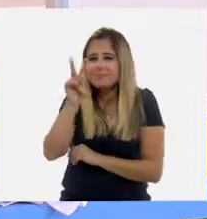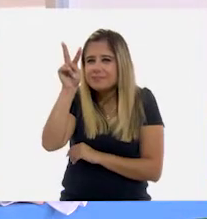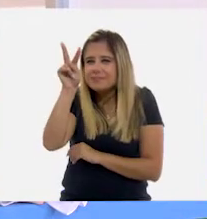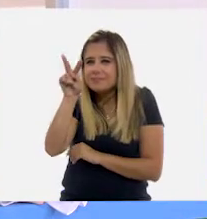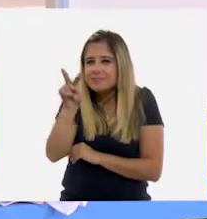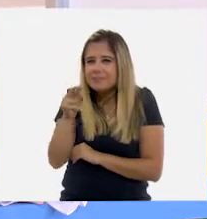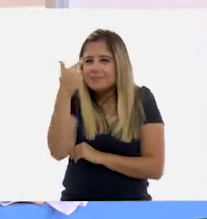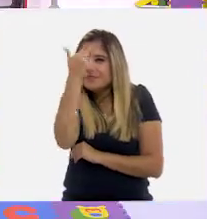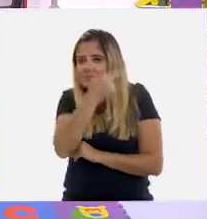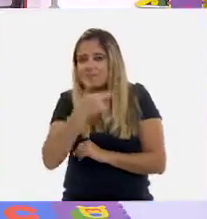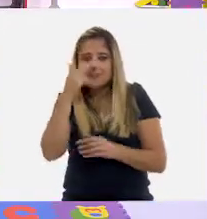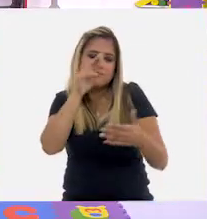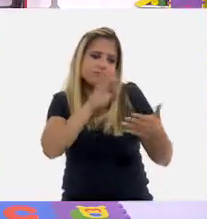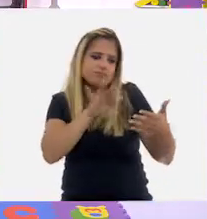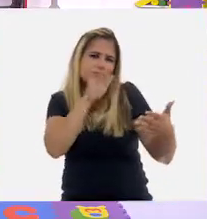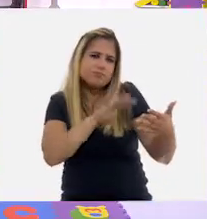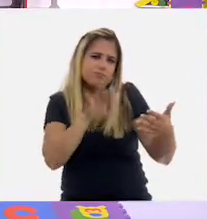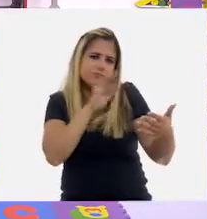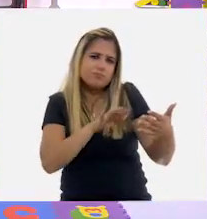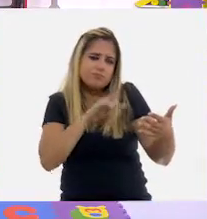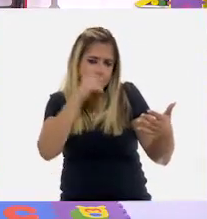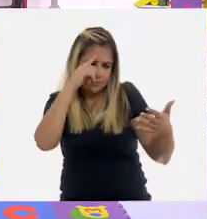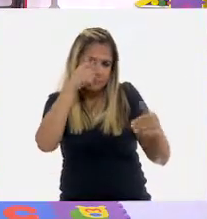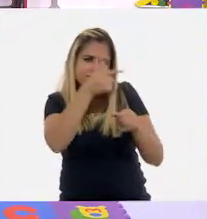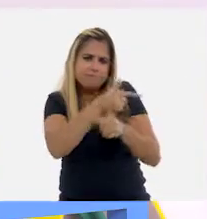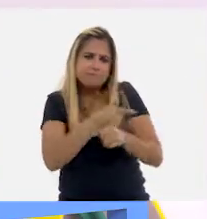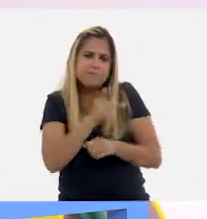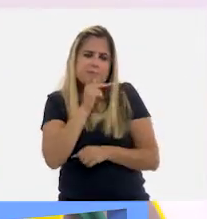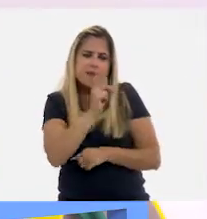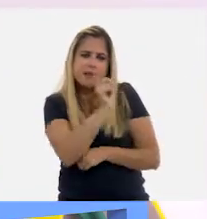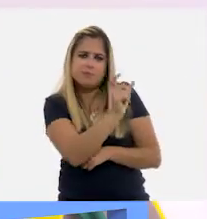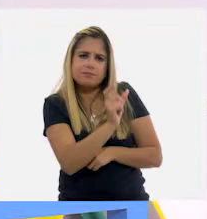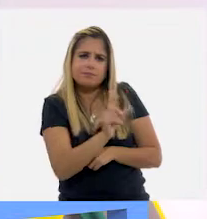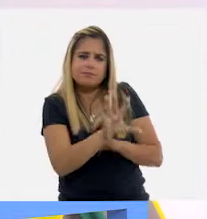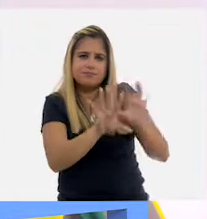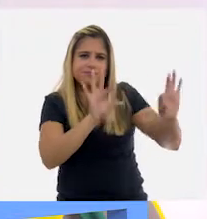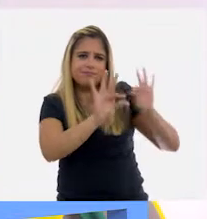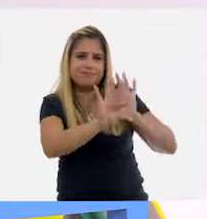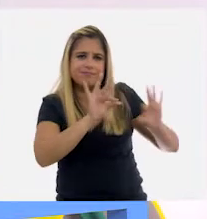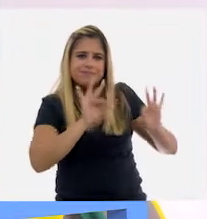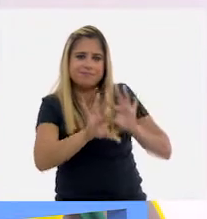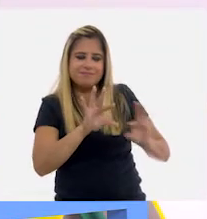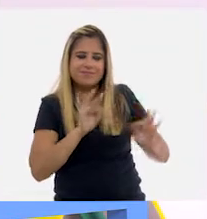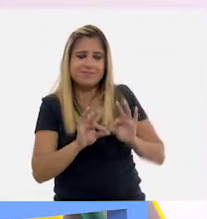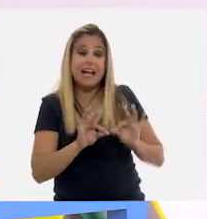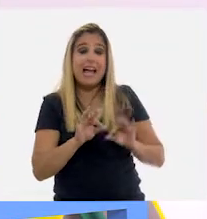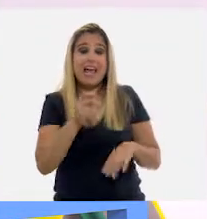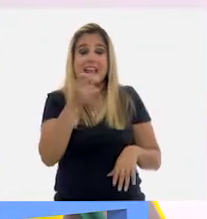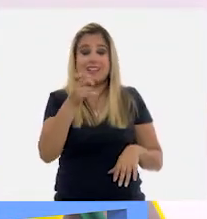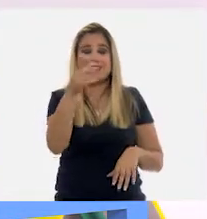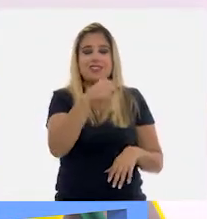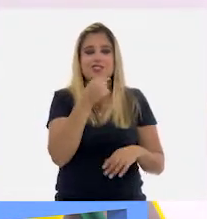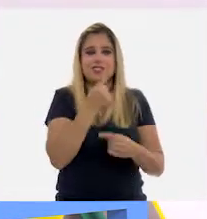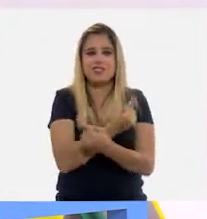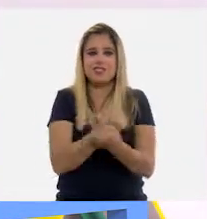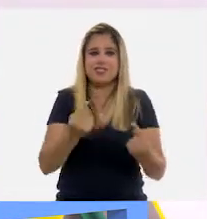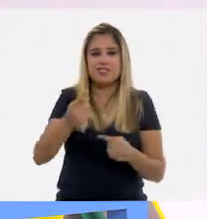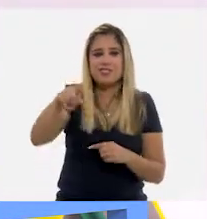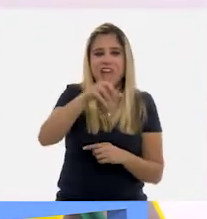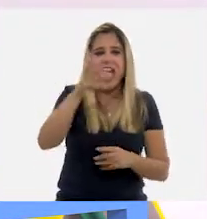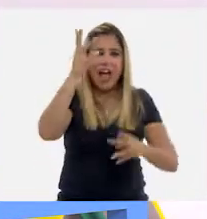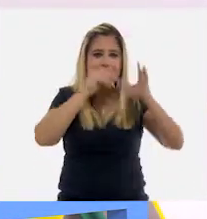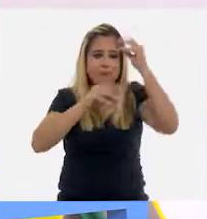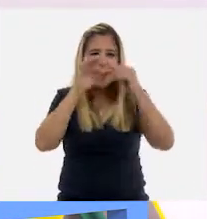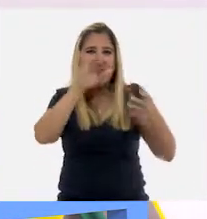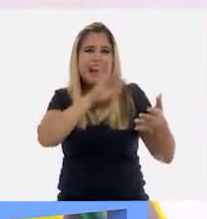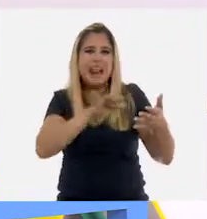cuando estamos leyendo para poder identificar estas palabras, ¿sí? De esta manera los niños aprenden